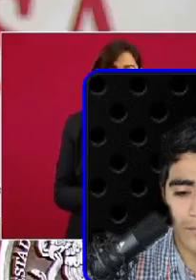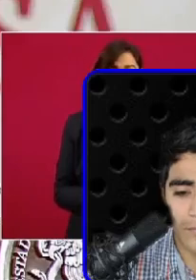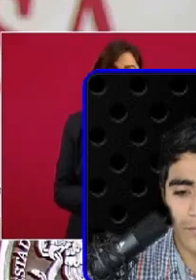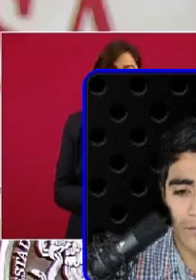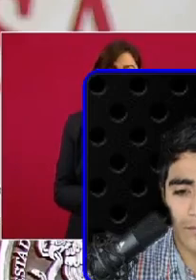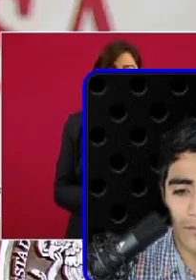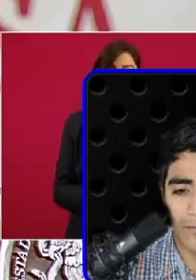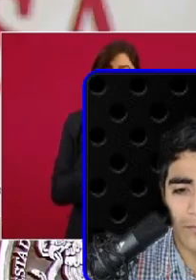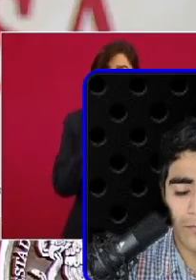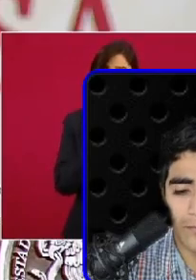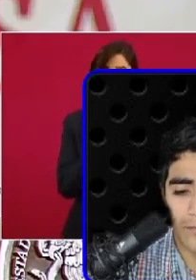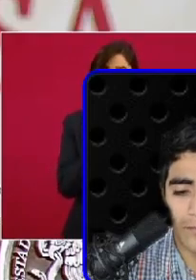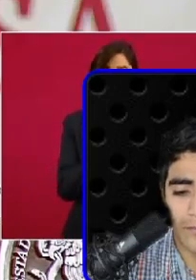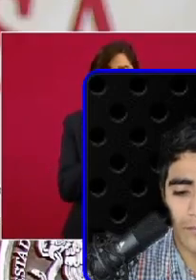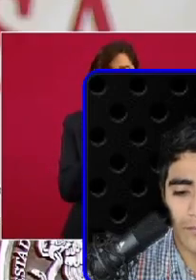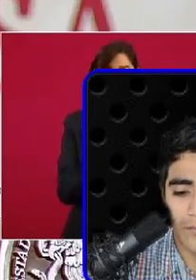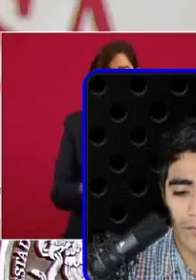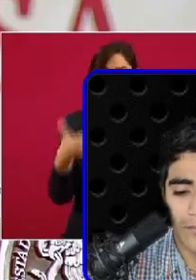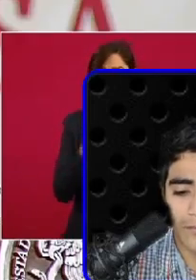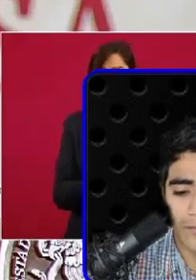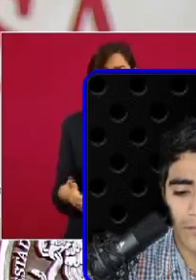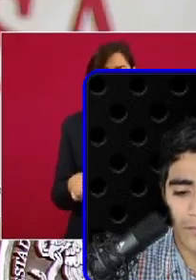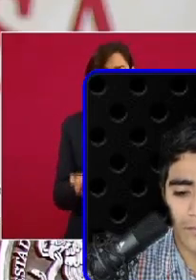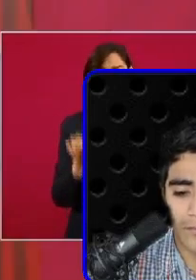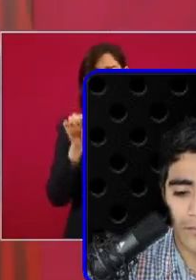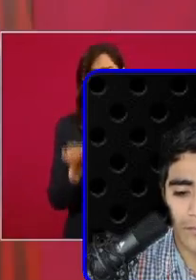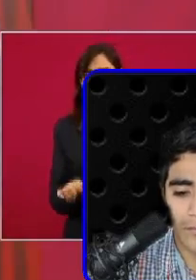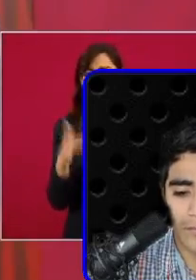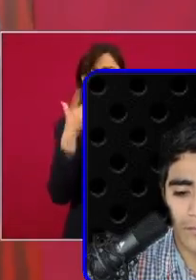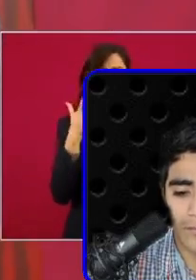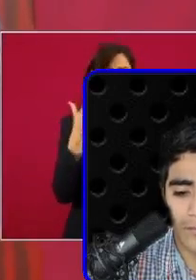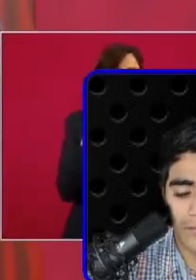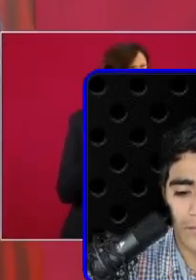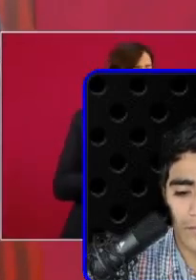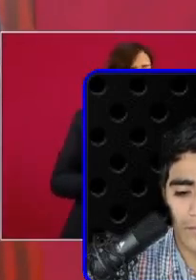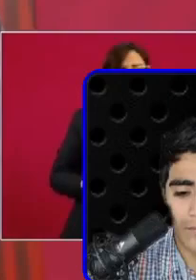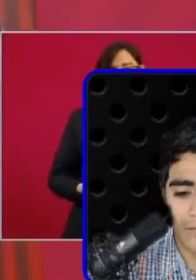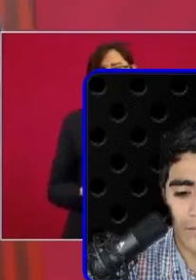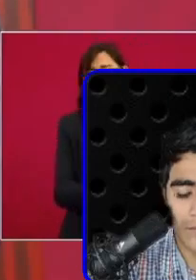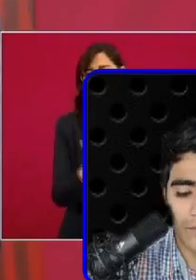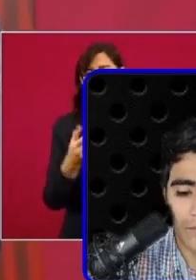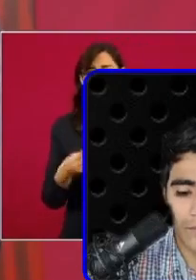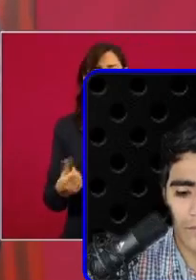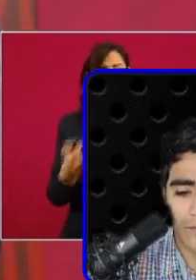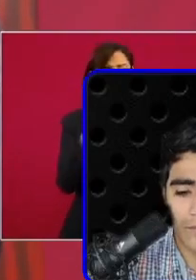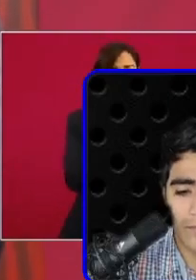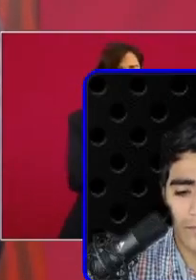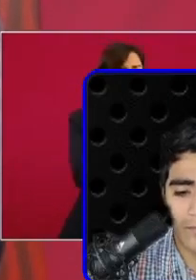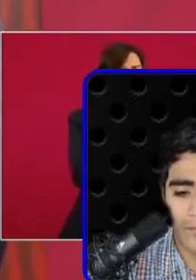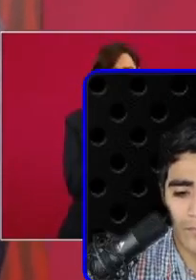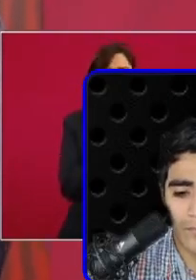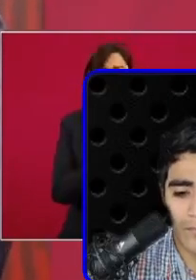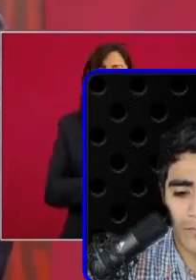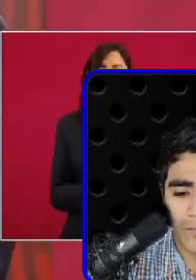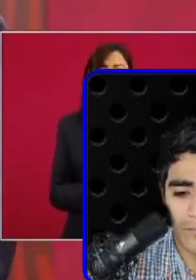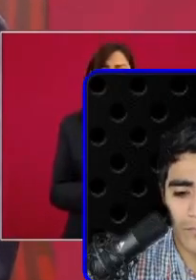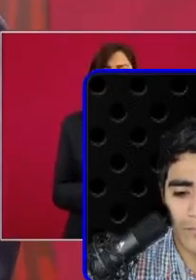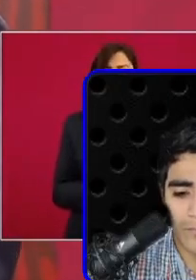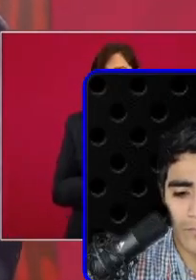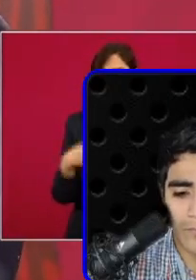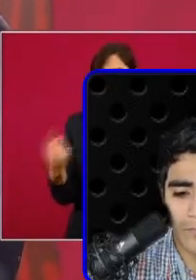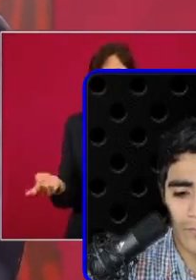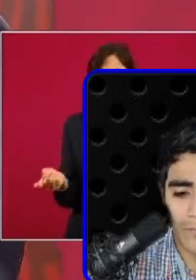era lujo y extravagancia en la fiesta. Y